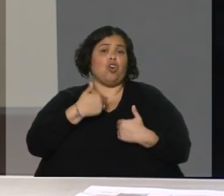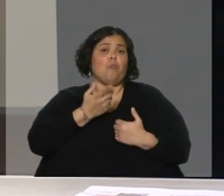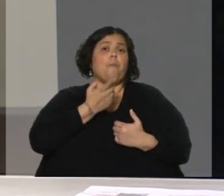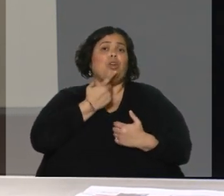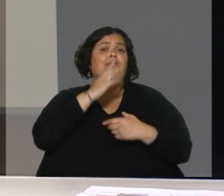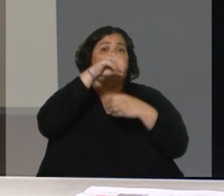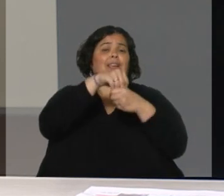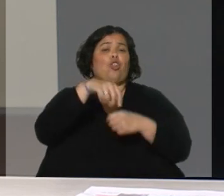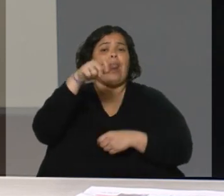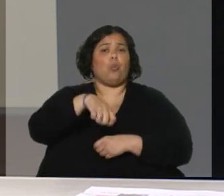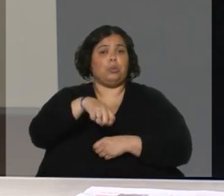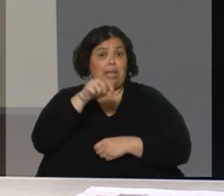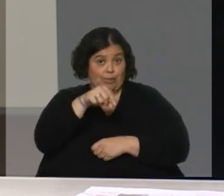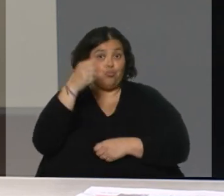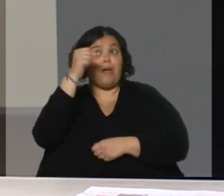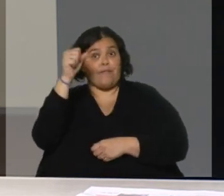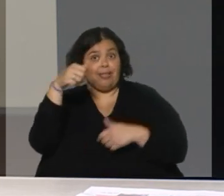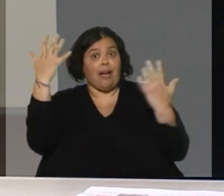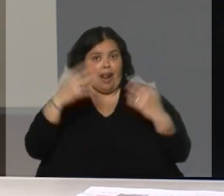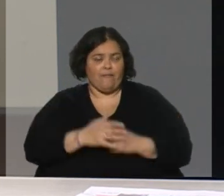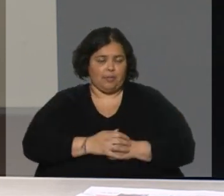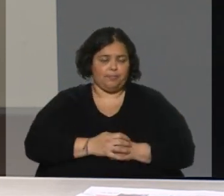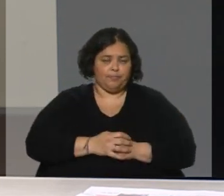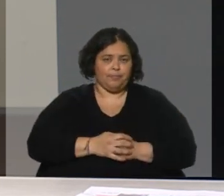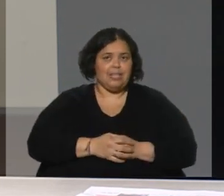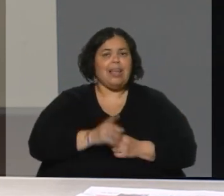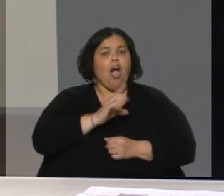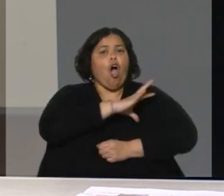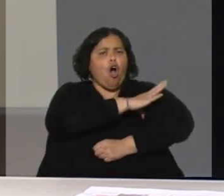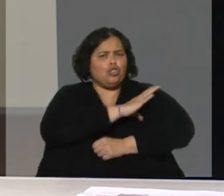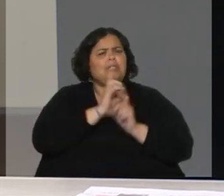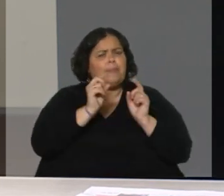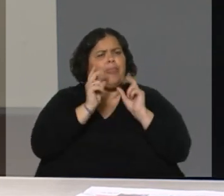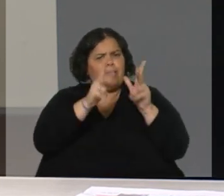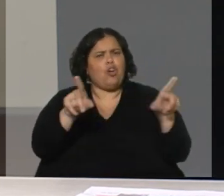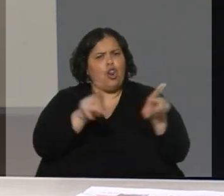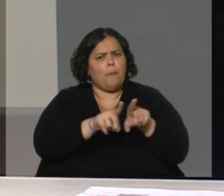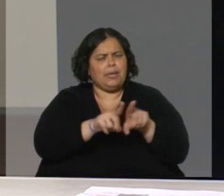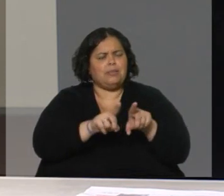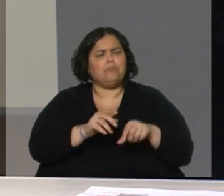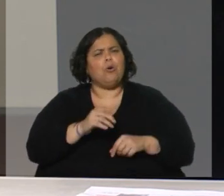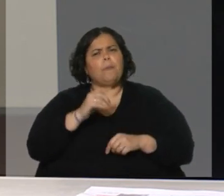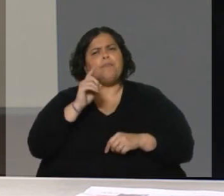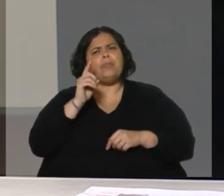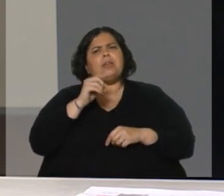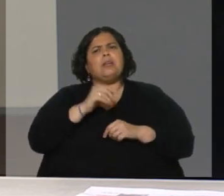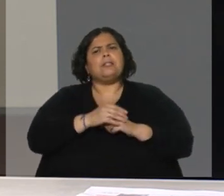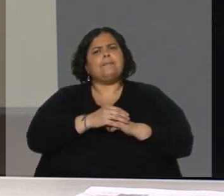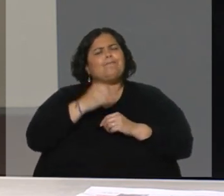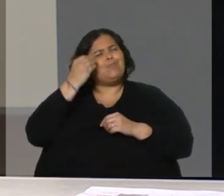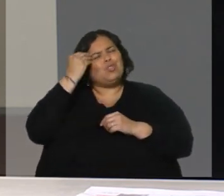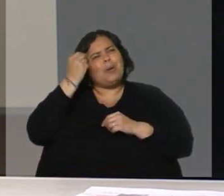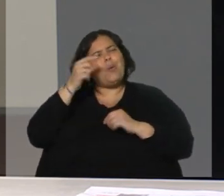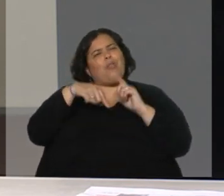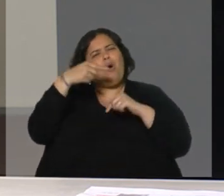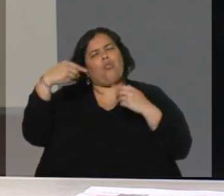un delito una falta grave por si lo mismo me acuerdo que me